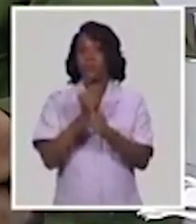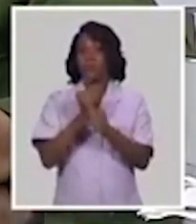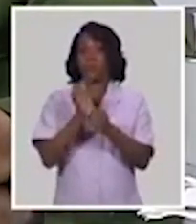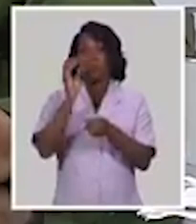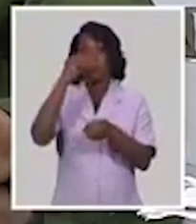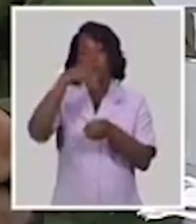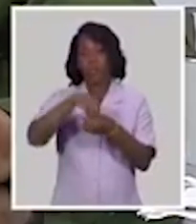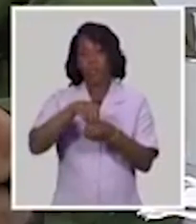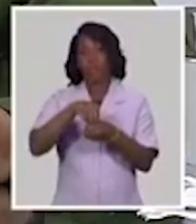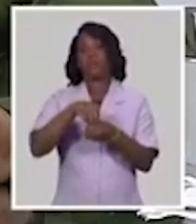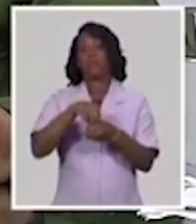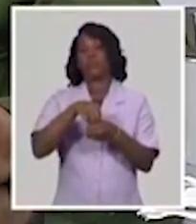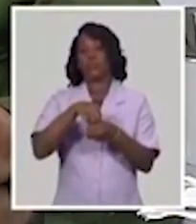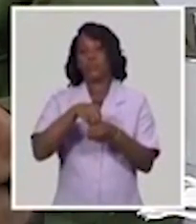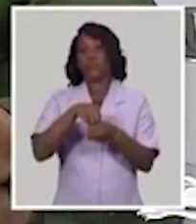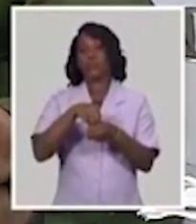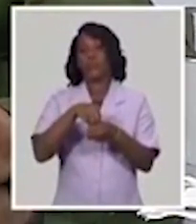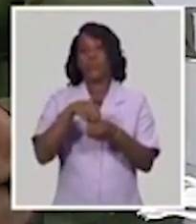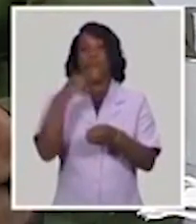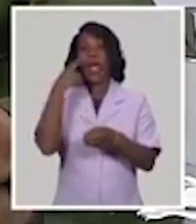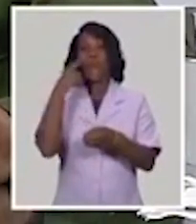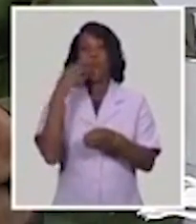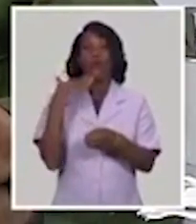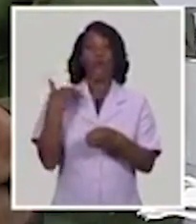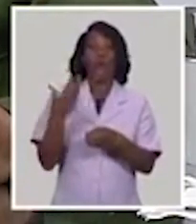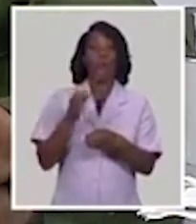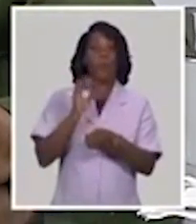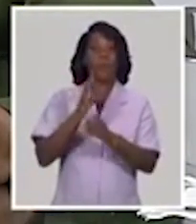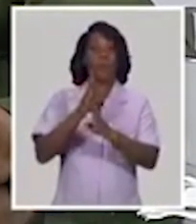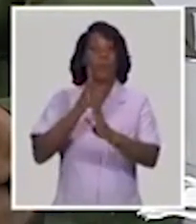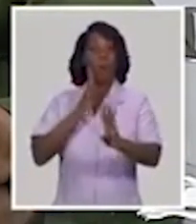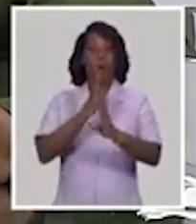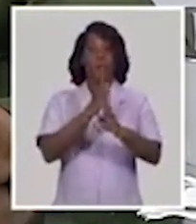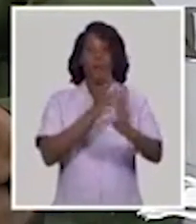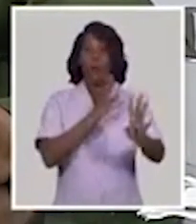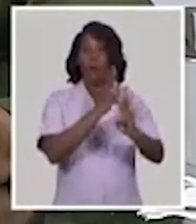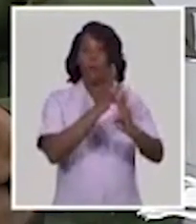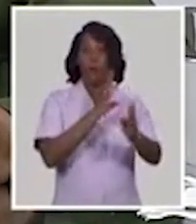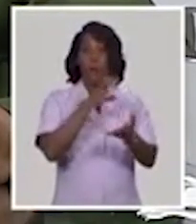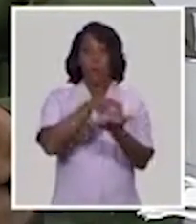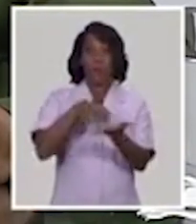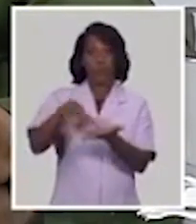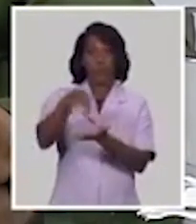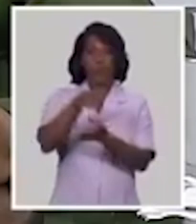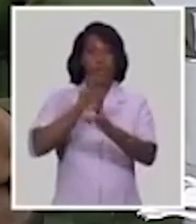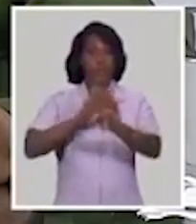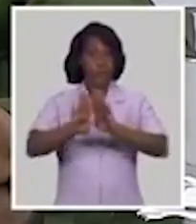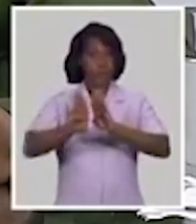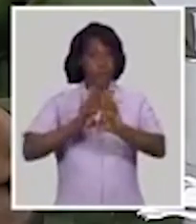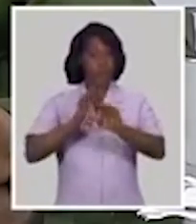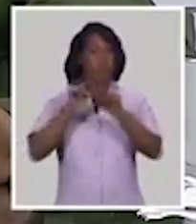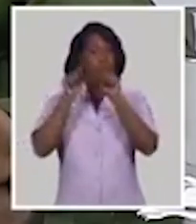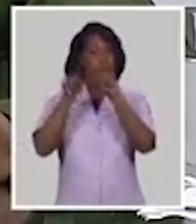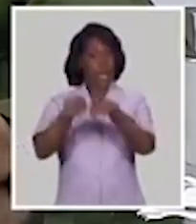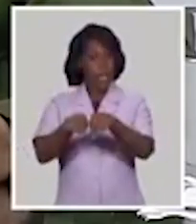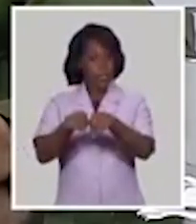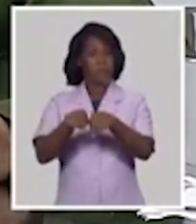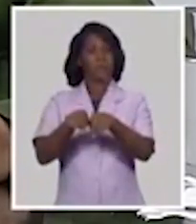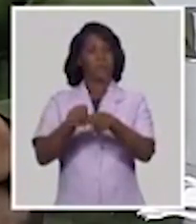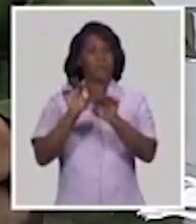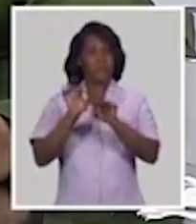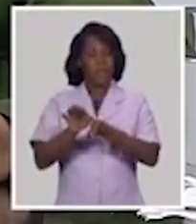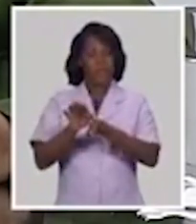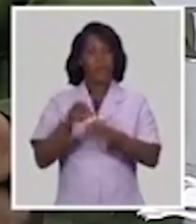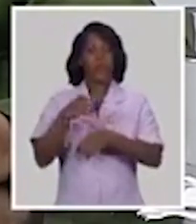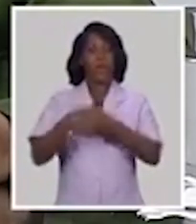grupos que se han creado para organizar las colas en los lugares, y que bueno, ha tenido un buen impacto a partir de las medidas que se